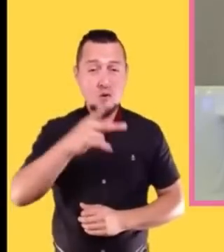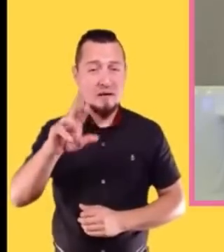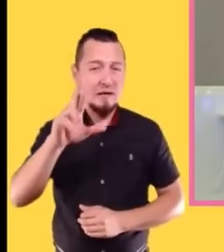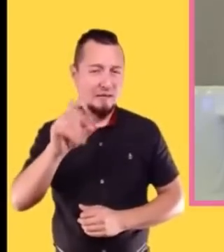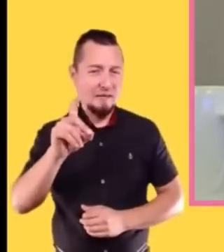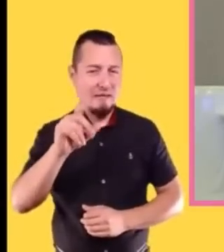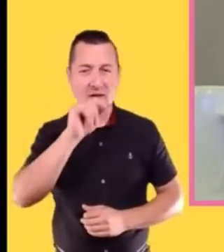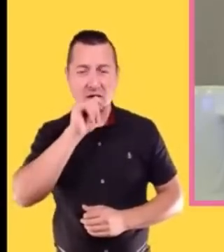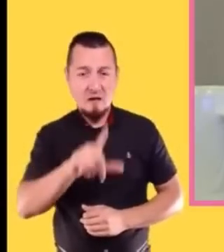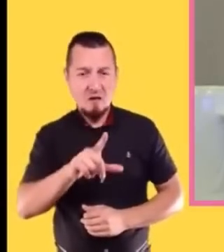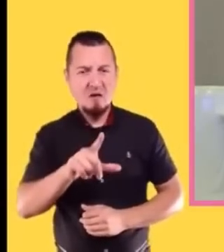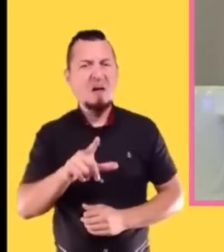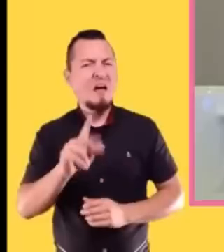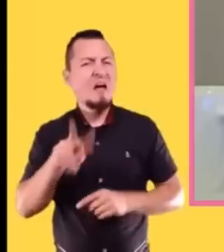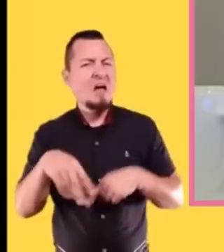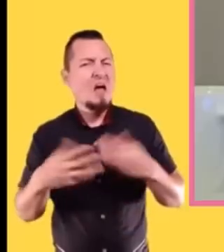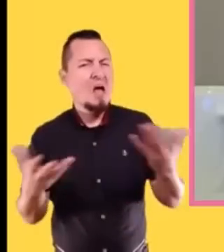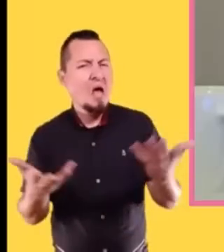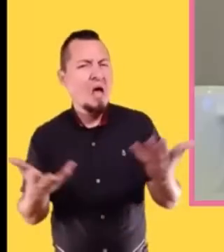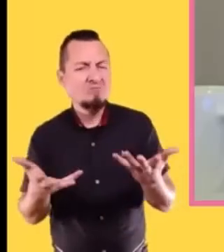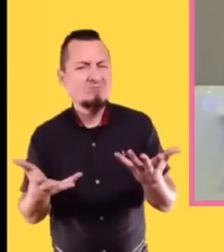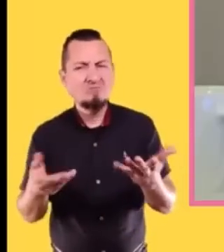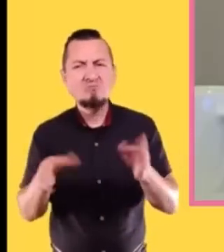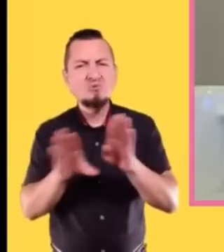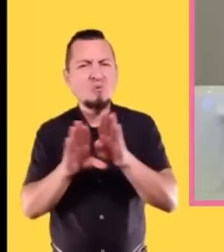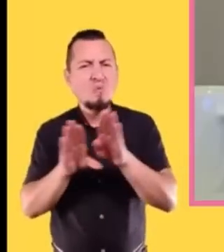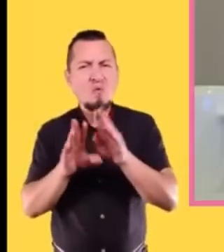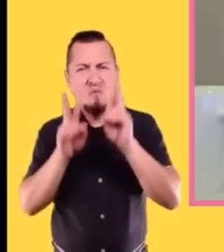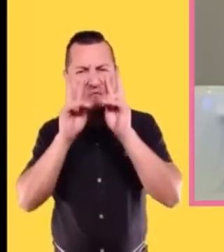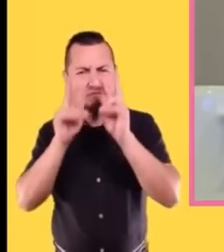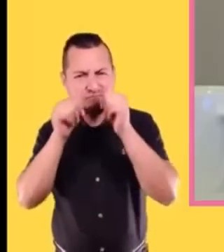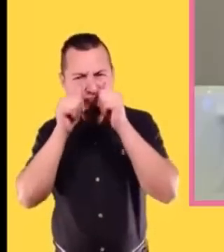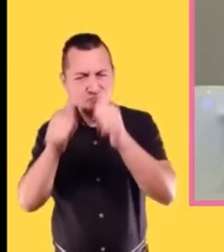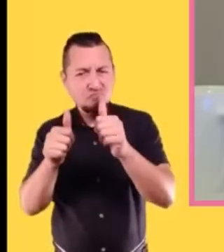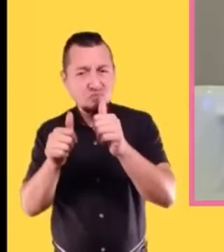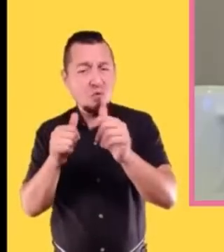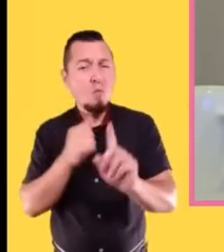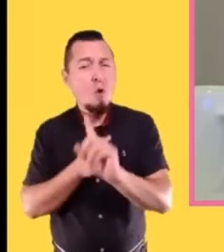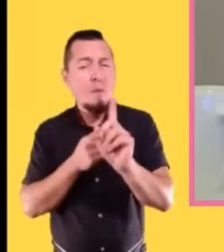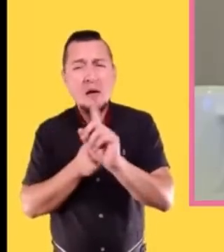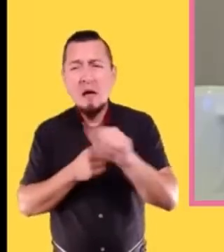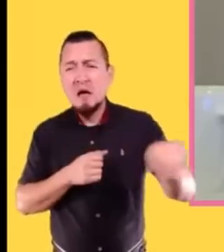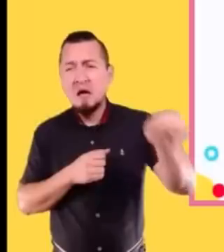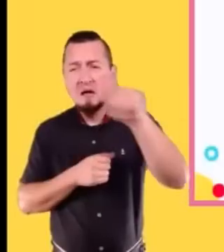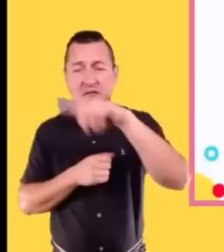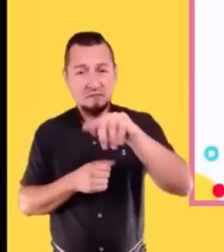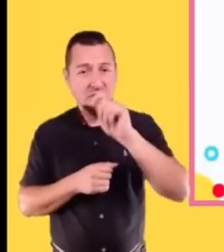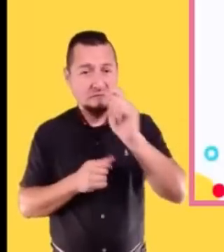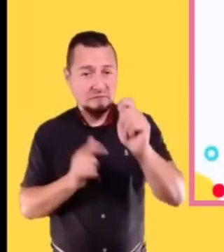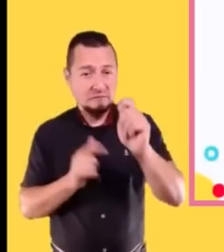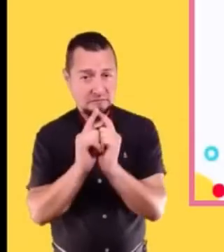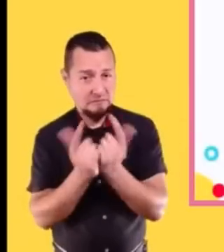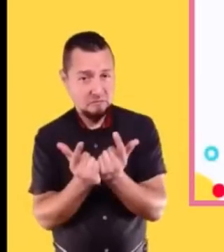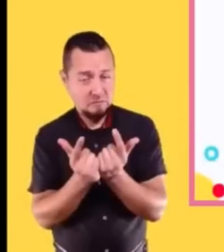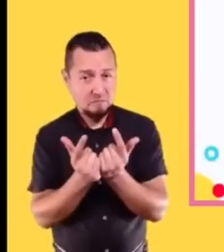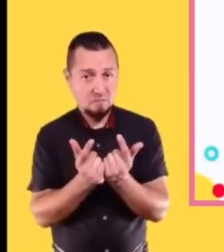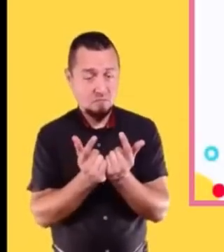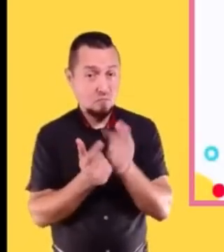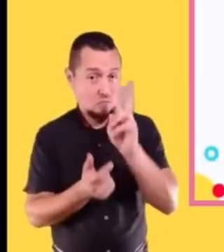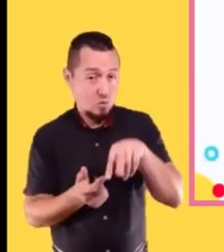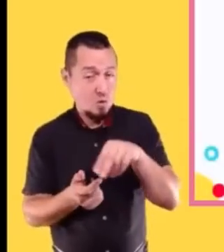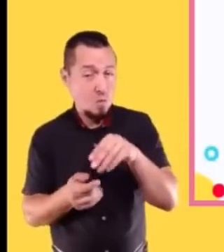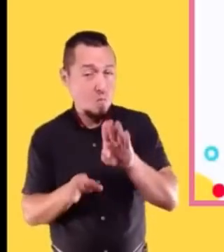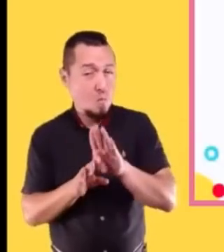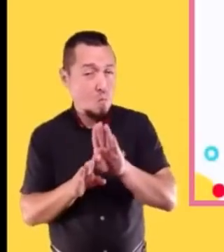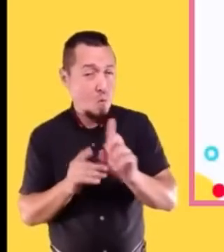¿Qué estamos haciendo y cómo vamos a atender el problema que tienen los libros de texto? Porque sí hay un problema, por